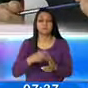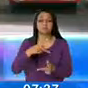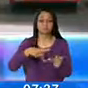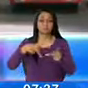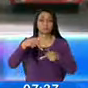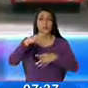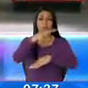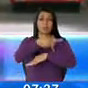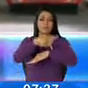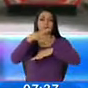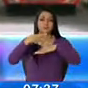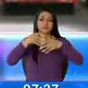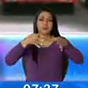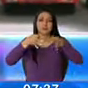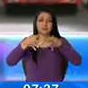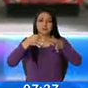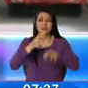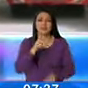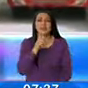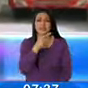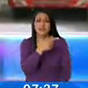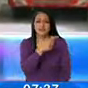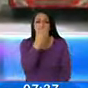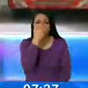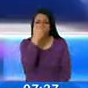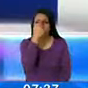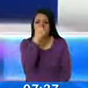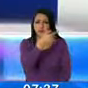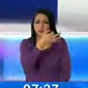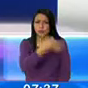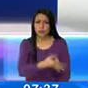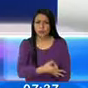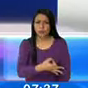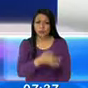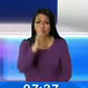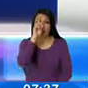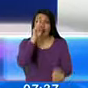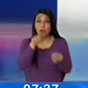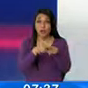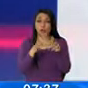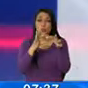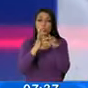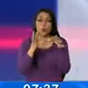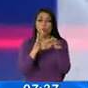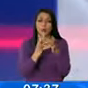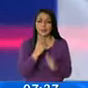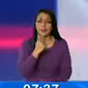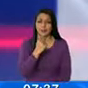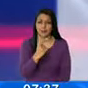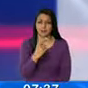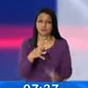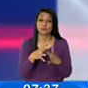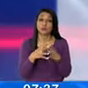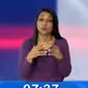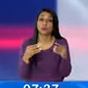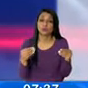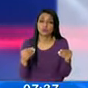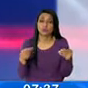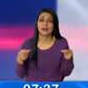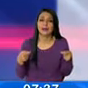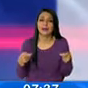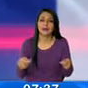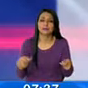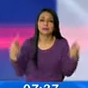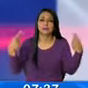explica que quien ha incumplido es la prefectura de Santo Domingo, pues en dicho acuerdo establece como alternativa de solución de costos de